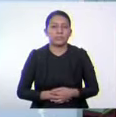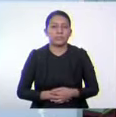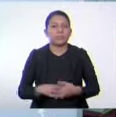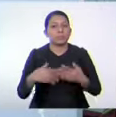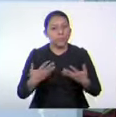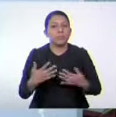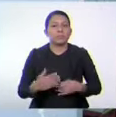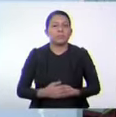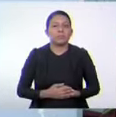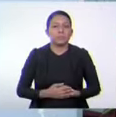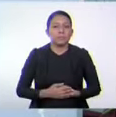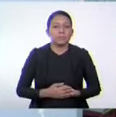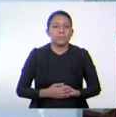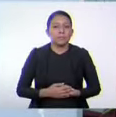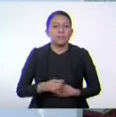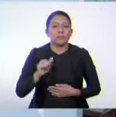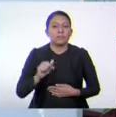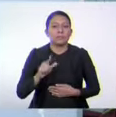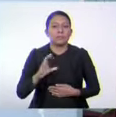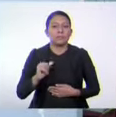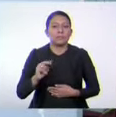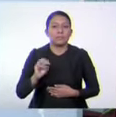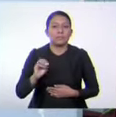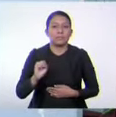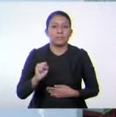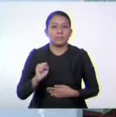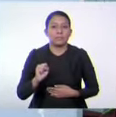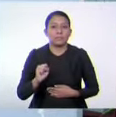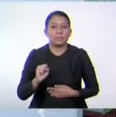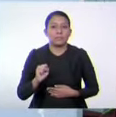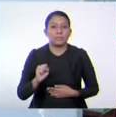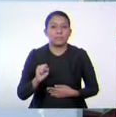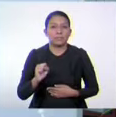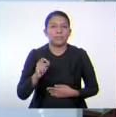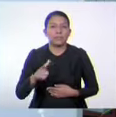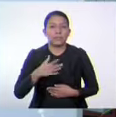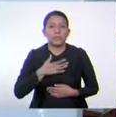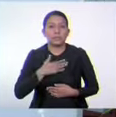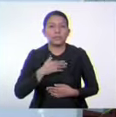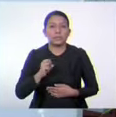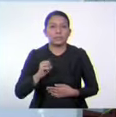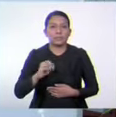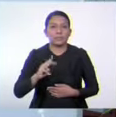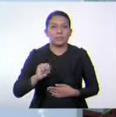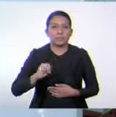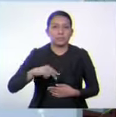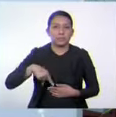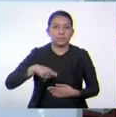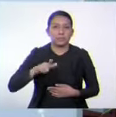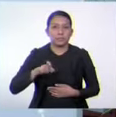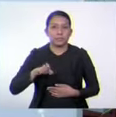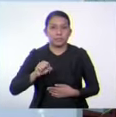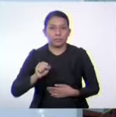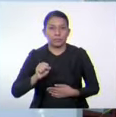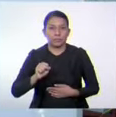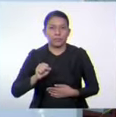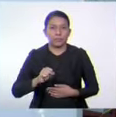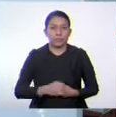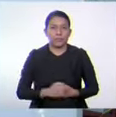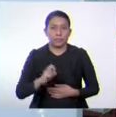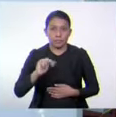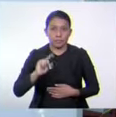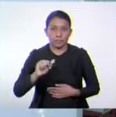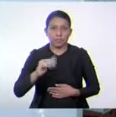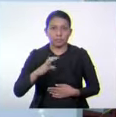que los alcanos me forman enlaces simples, ¿sí? Al formarme